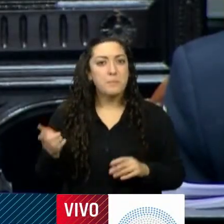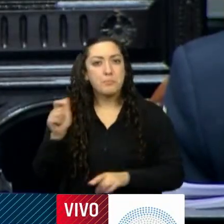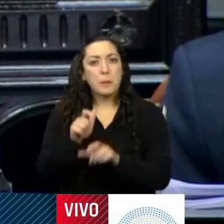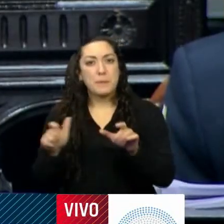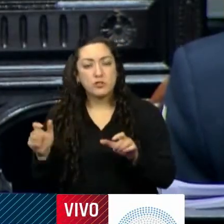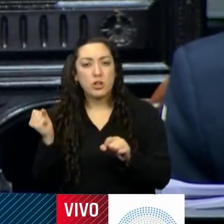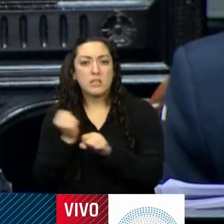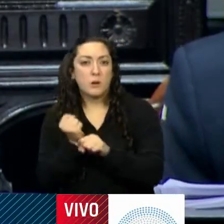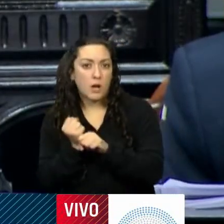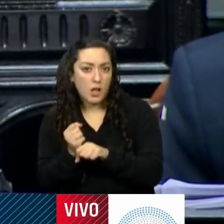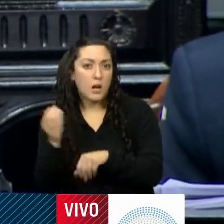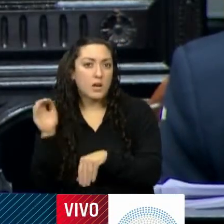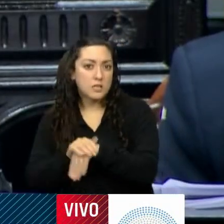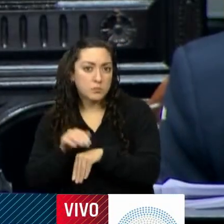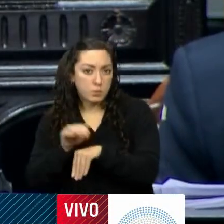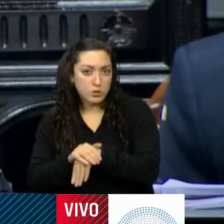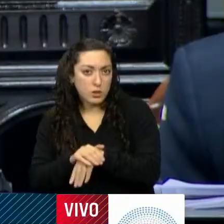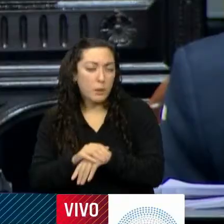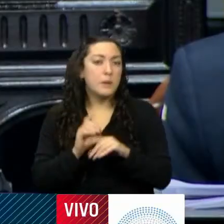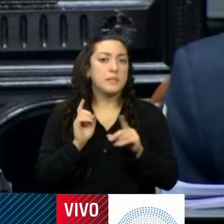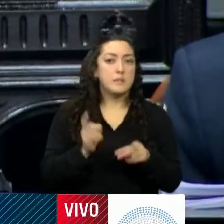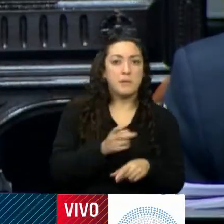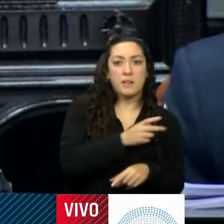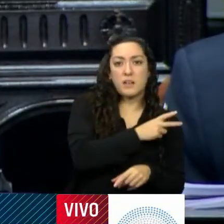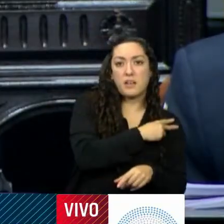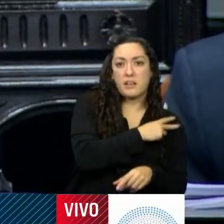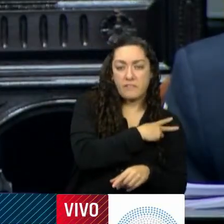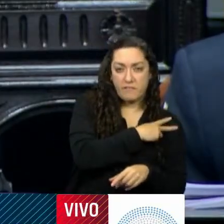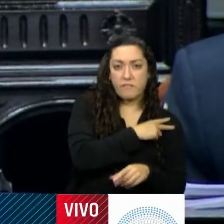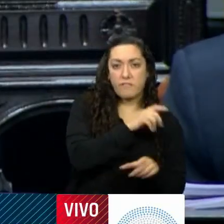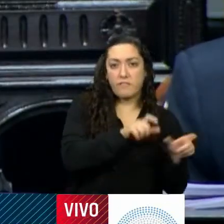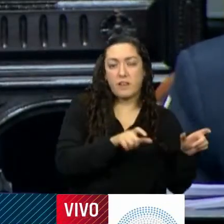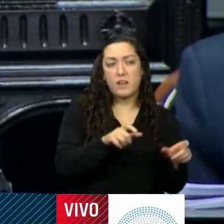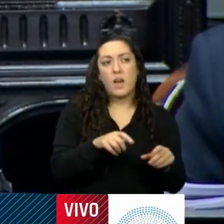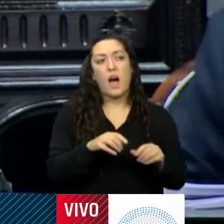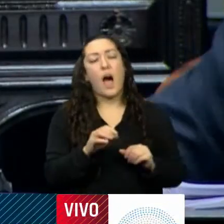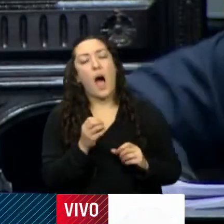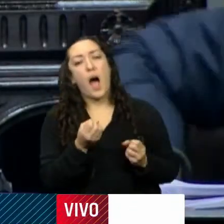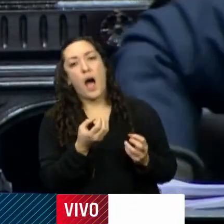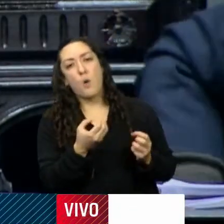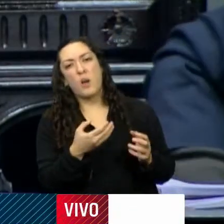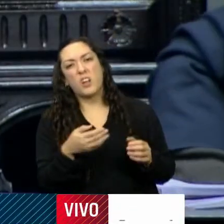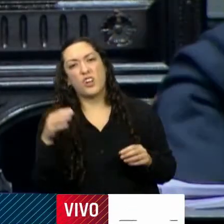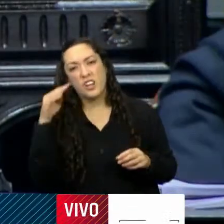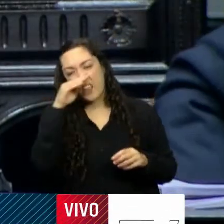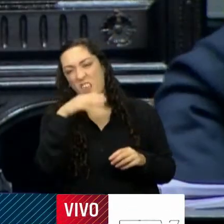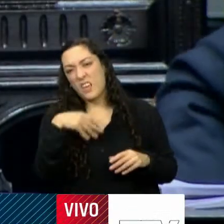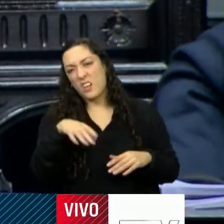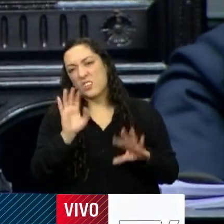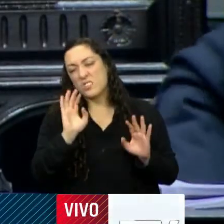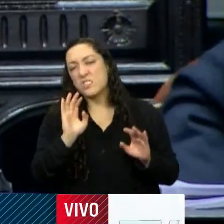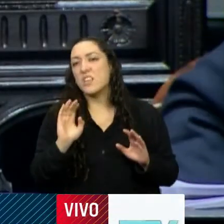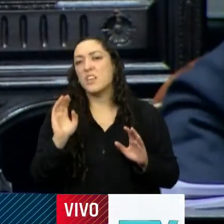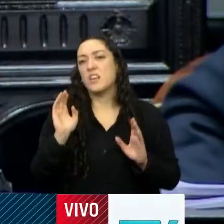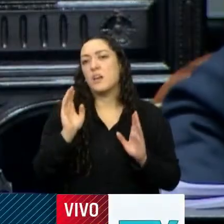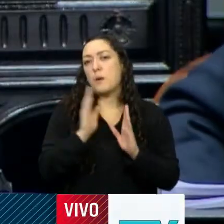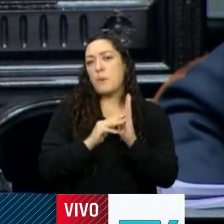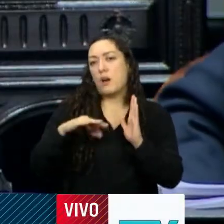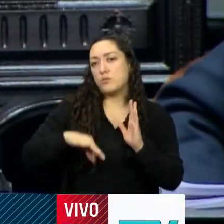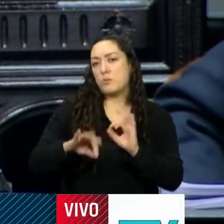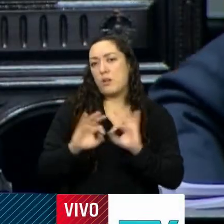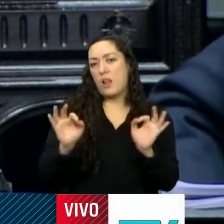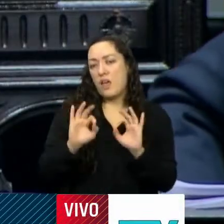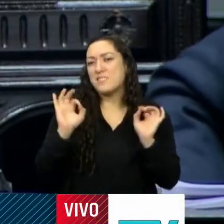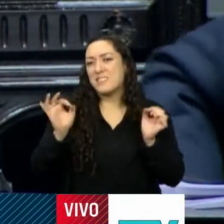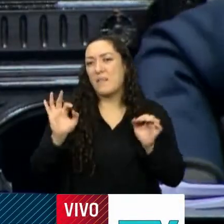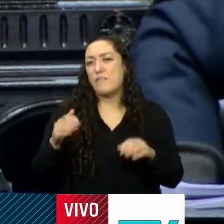responsabilidad aquel como el que negoció con el empleador, déjame en negro, así tengo muchos años por delante, y que después sabe que